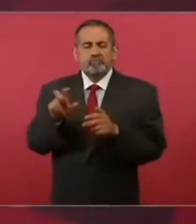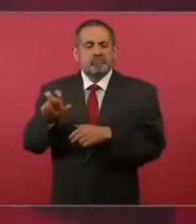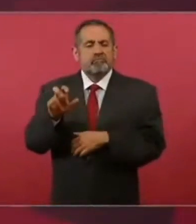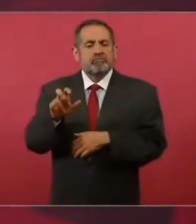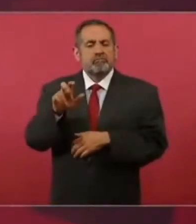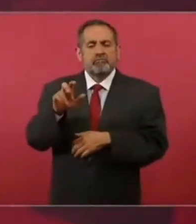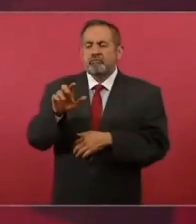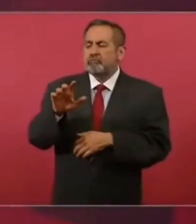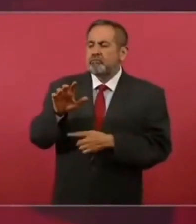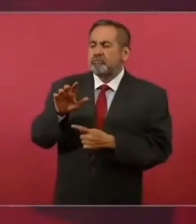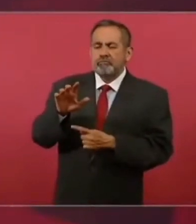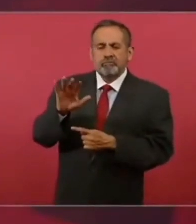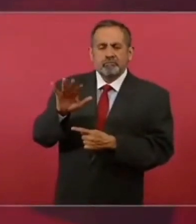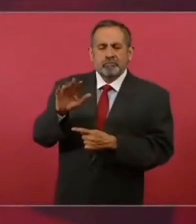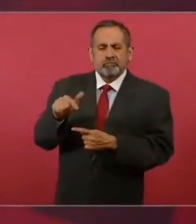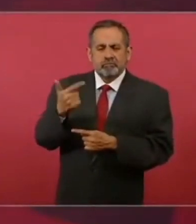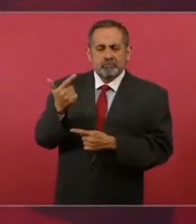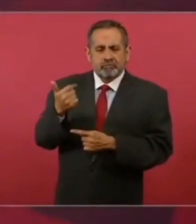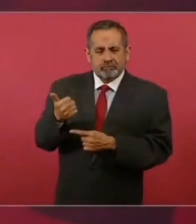de 1856-57